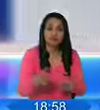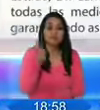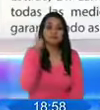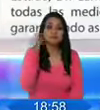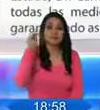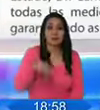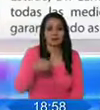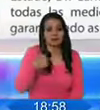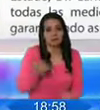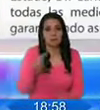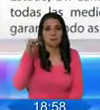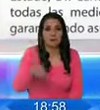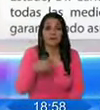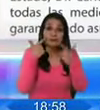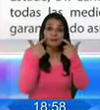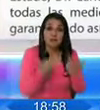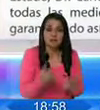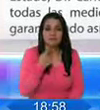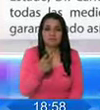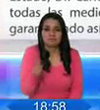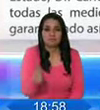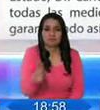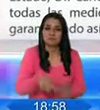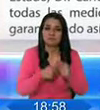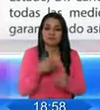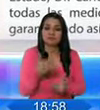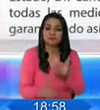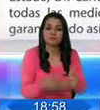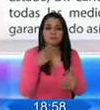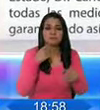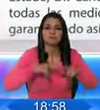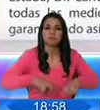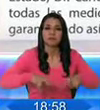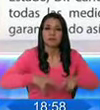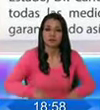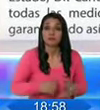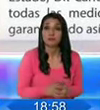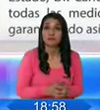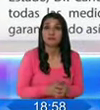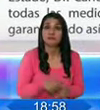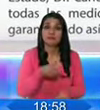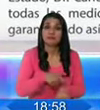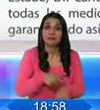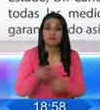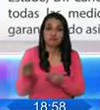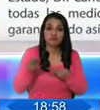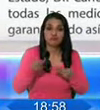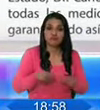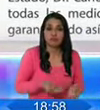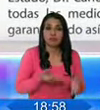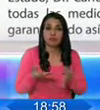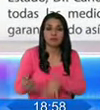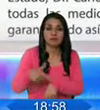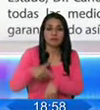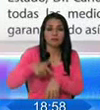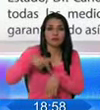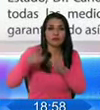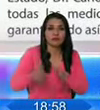la Fiscalía recordó que fue quien inició el proceso investigativo, pues la demora en la entrega del informe pericial y la existencia de